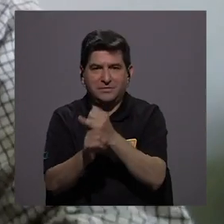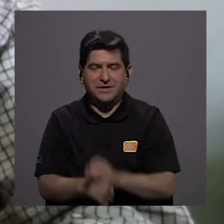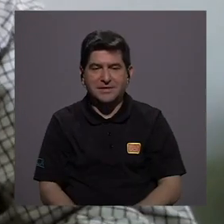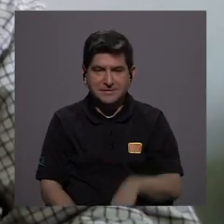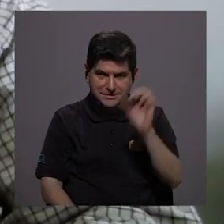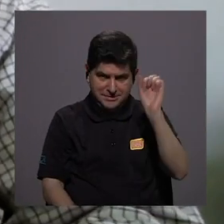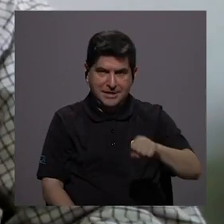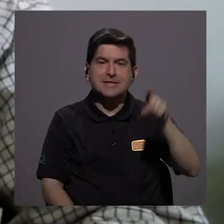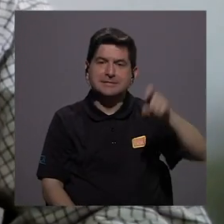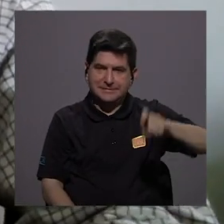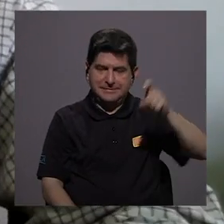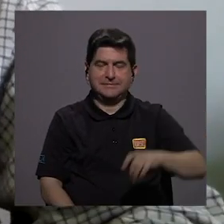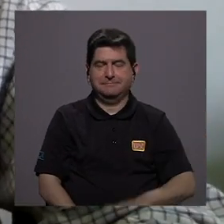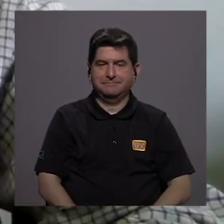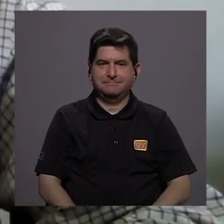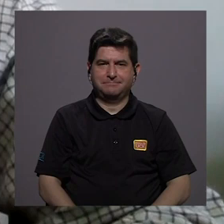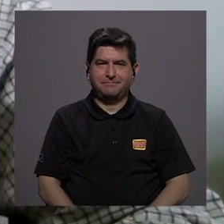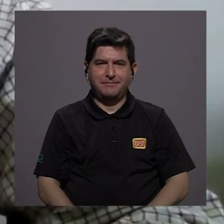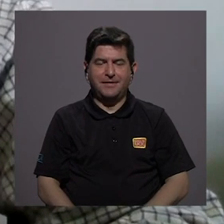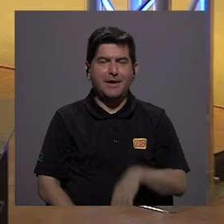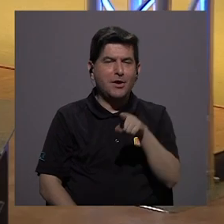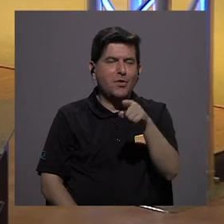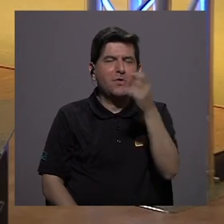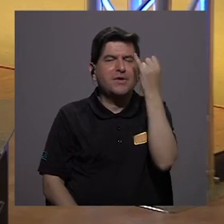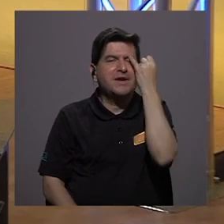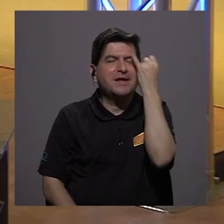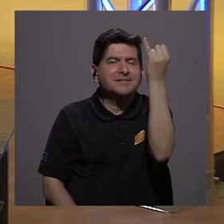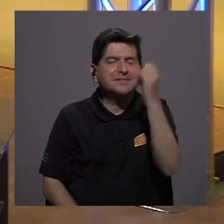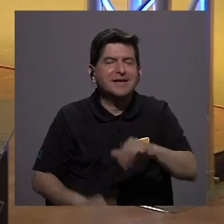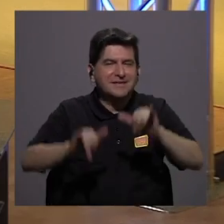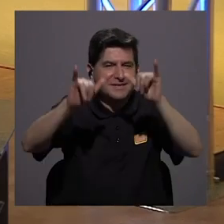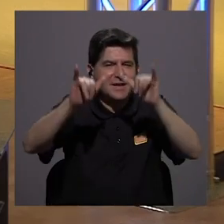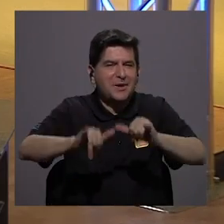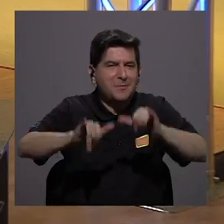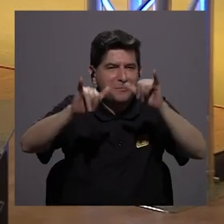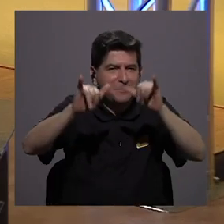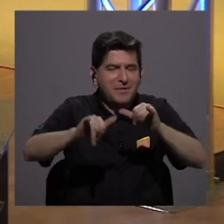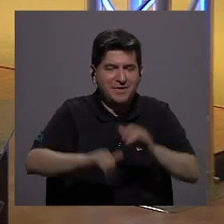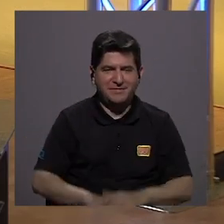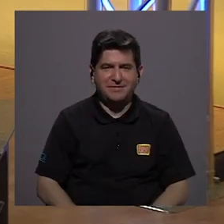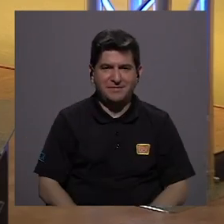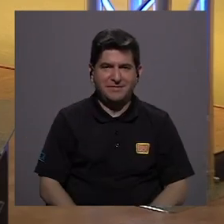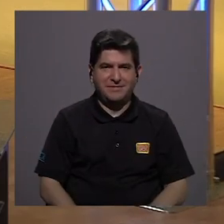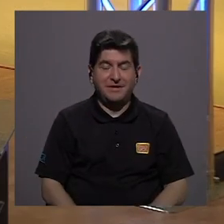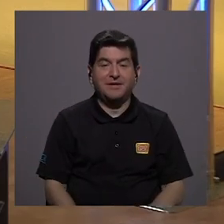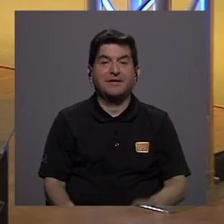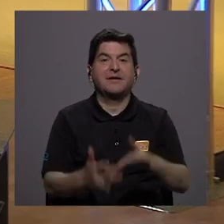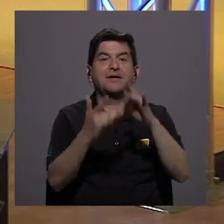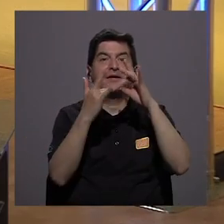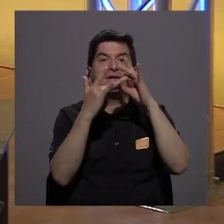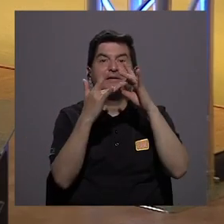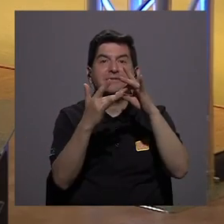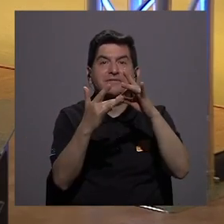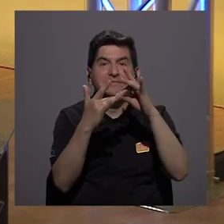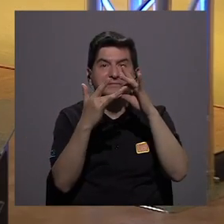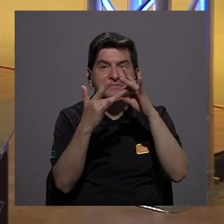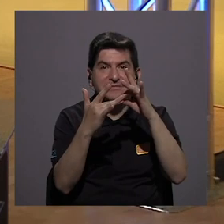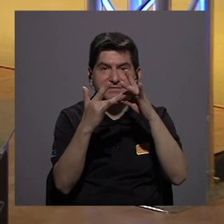otras instituciones, que son las instituciones que sí necesitamos. Me quiero quedar con esas palabras casualmente de don Francisco, y